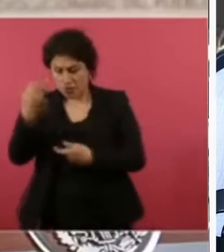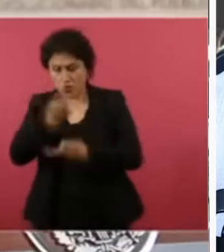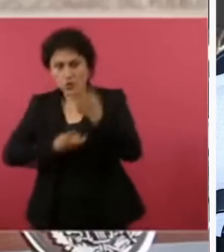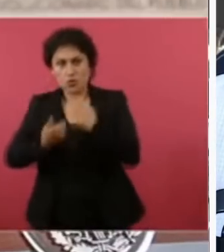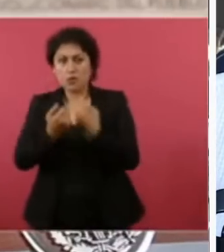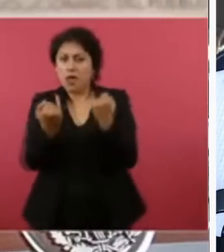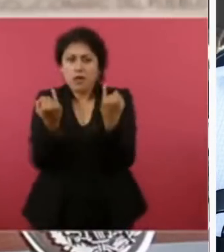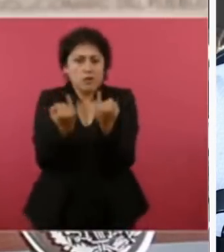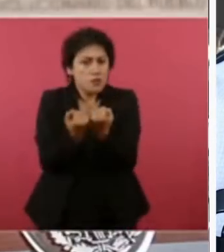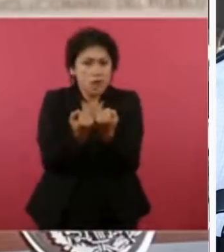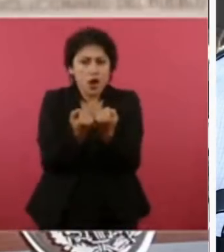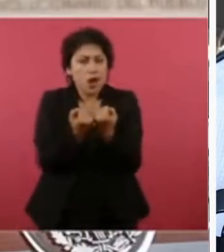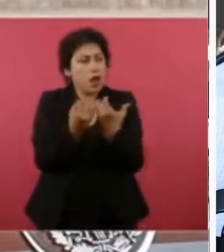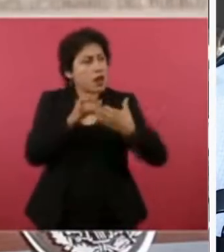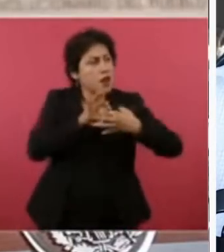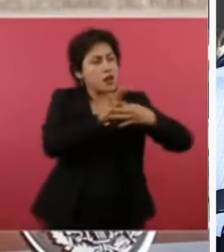hasta